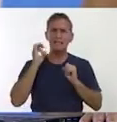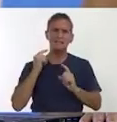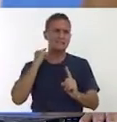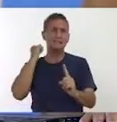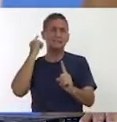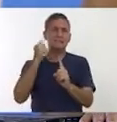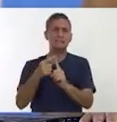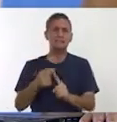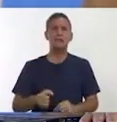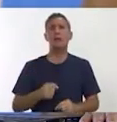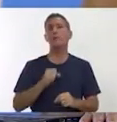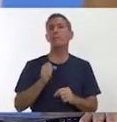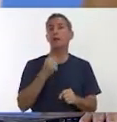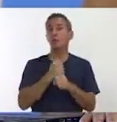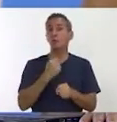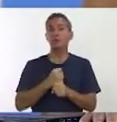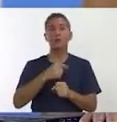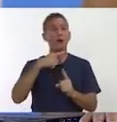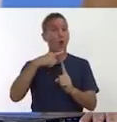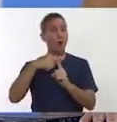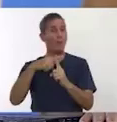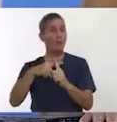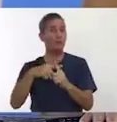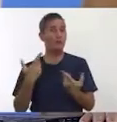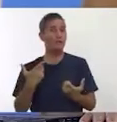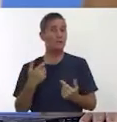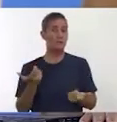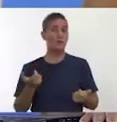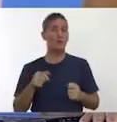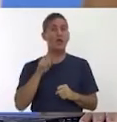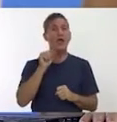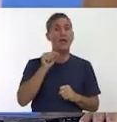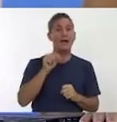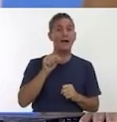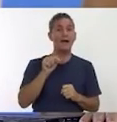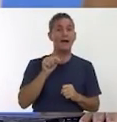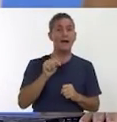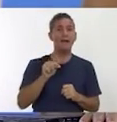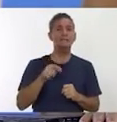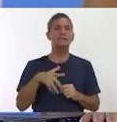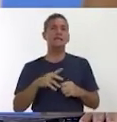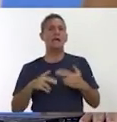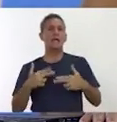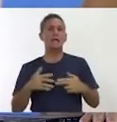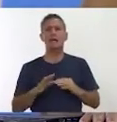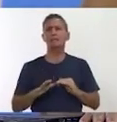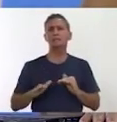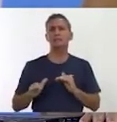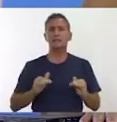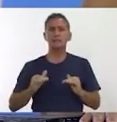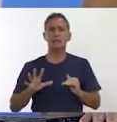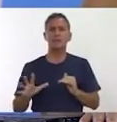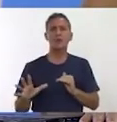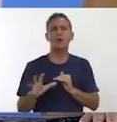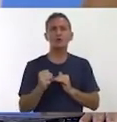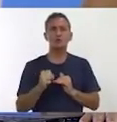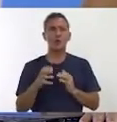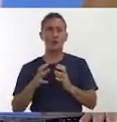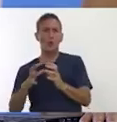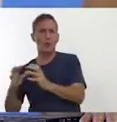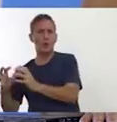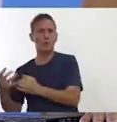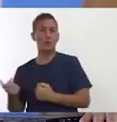ser un trabajo positivo. Por lo tanto, ahí va a ser, es el que hace que se muevan